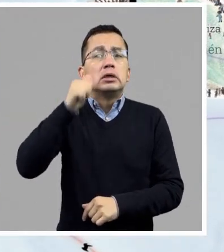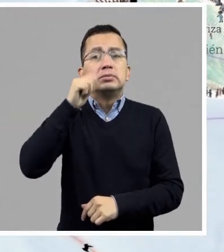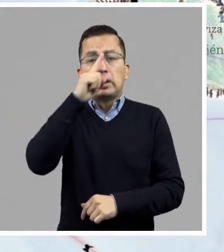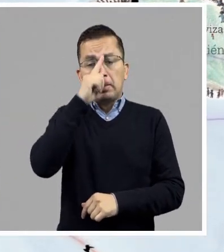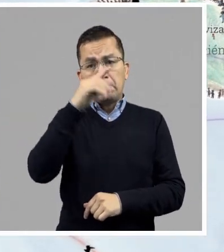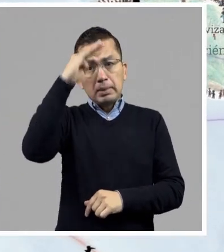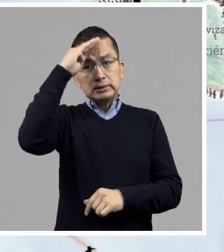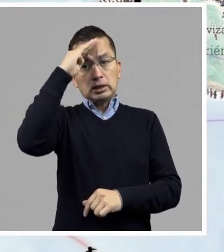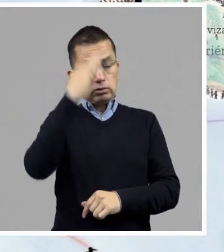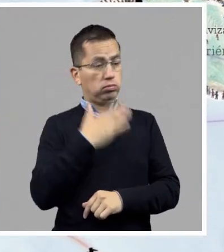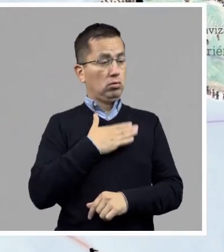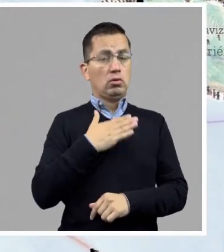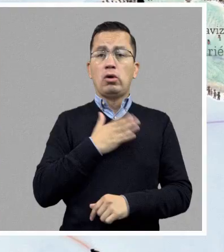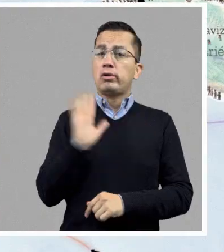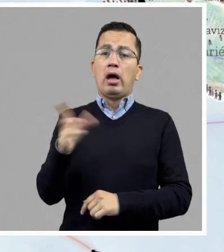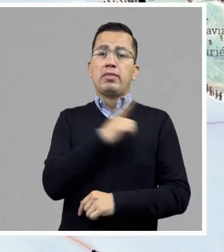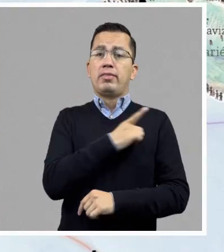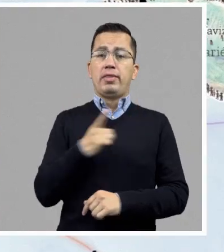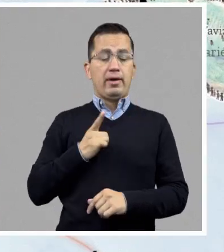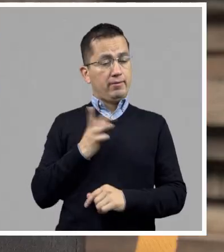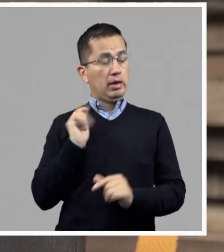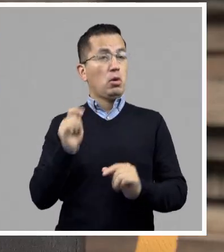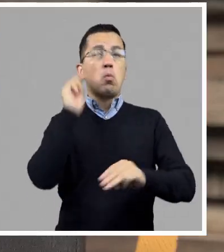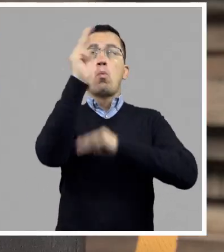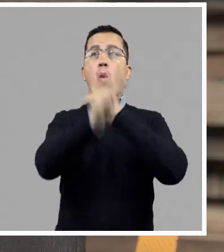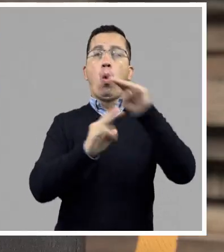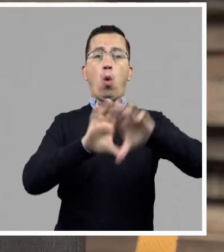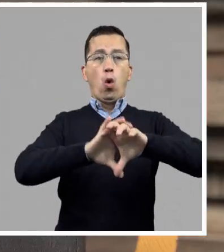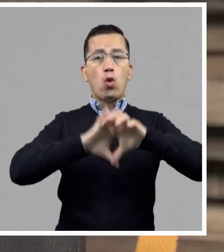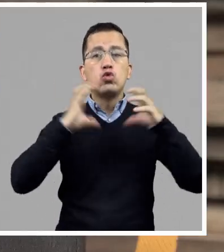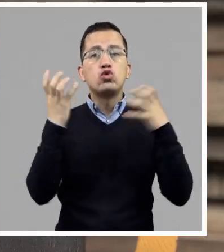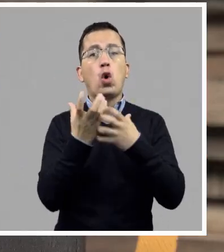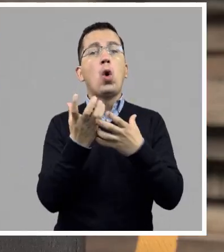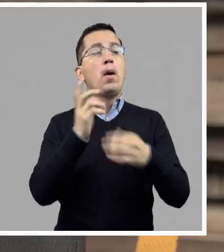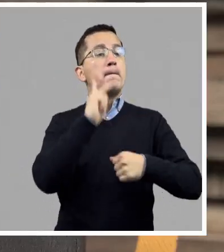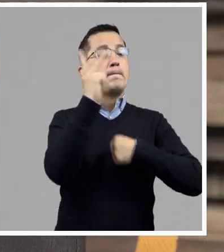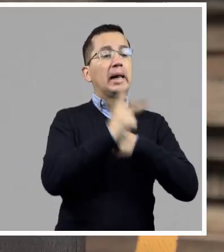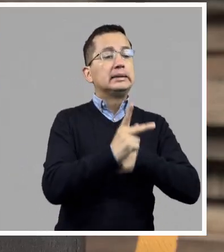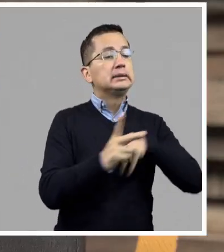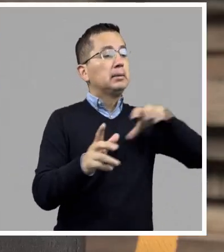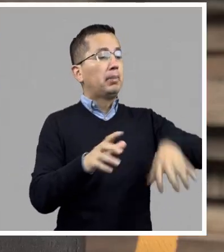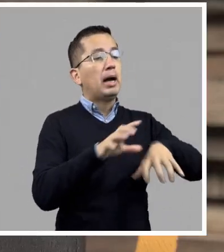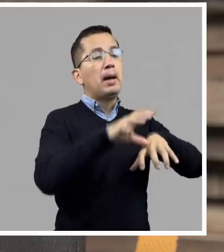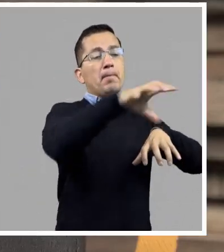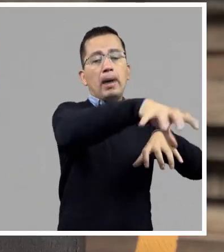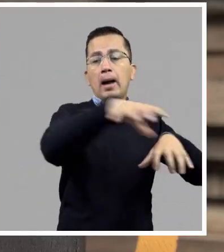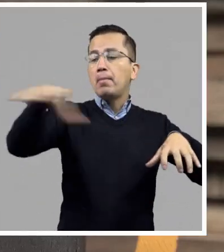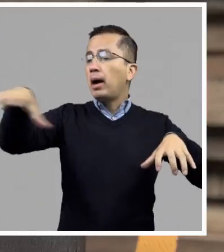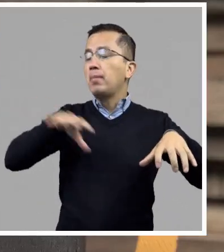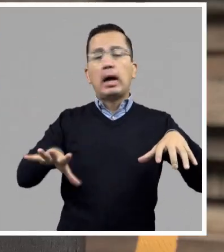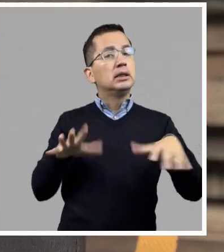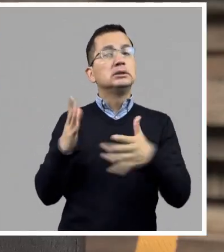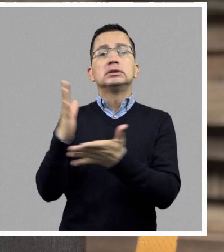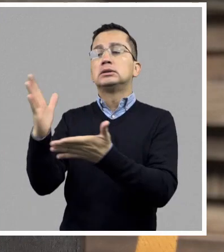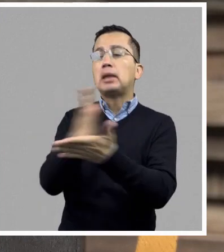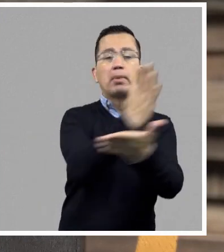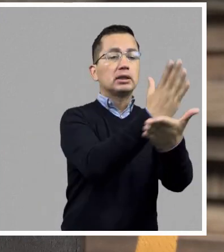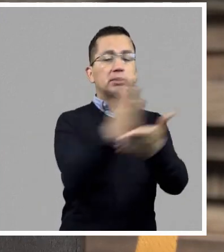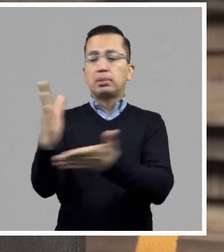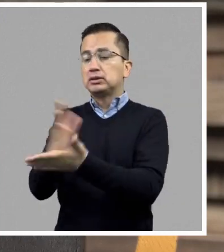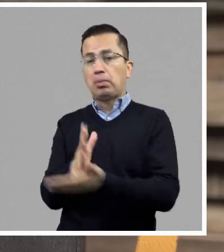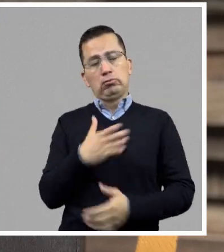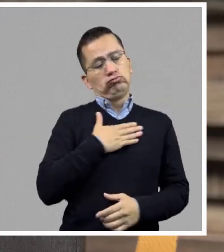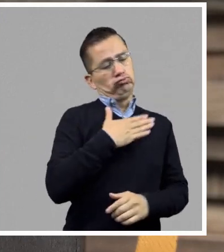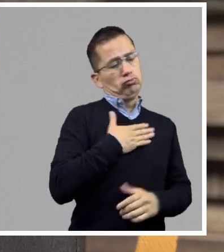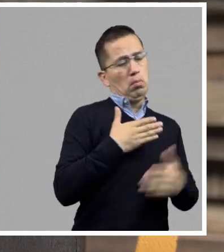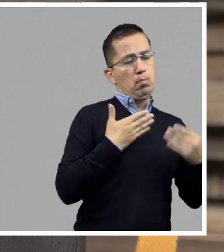estados que somos la casi totalidad de la humanidad a entender el mundo así países fronteras Yo soy de Panamá tú eres México no